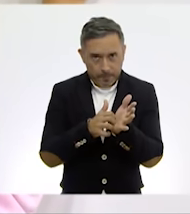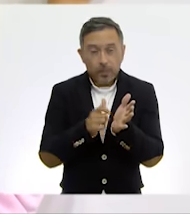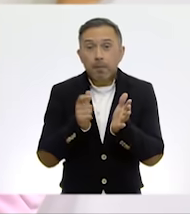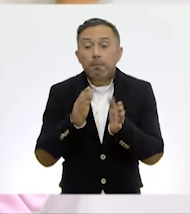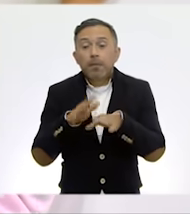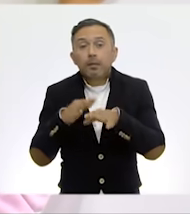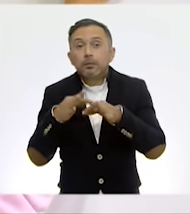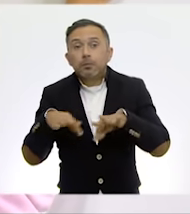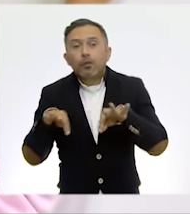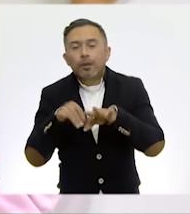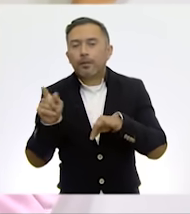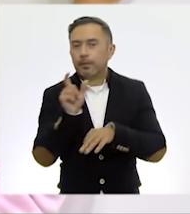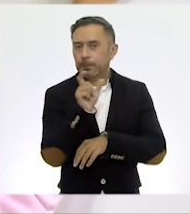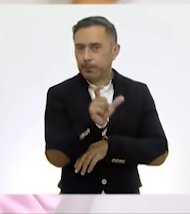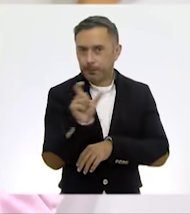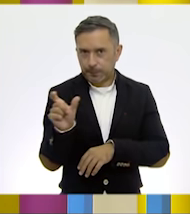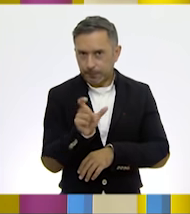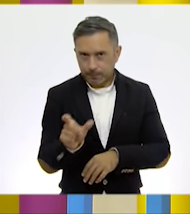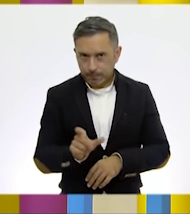¿Te acuerdas de alguna otra?